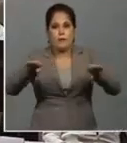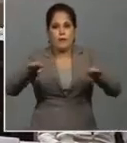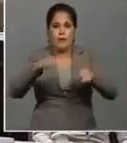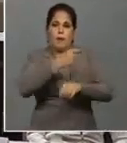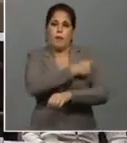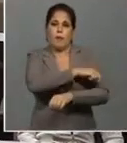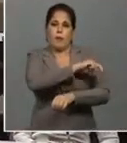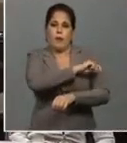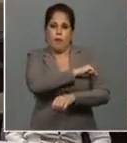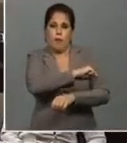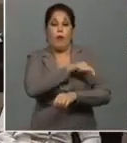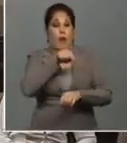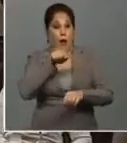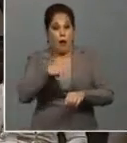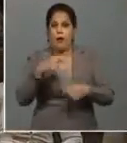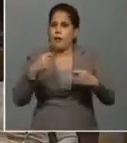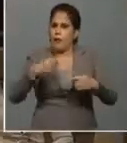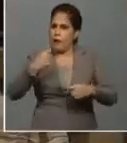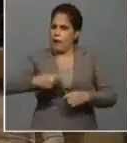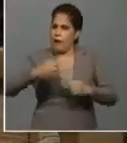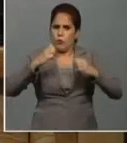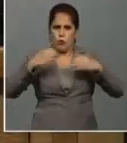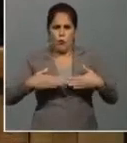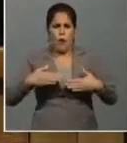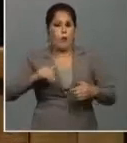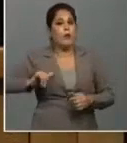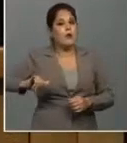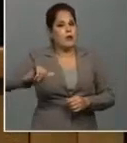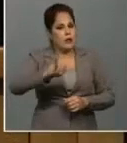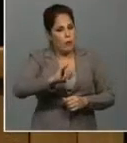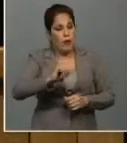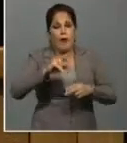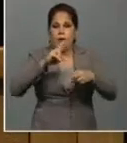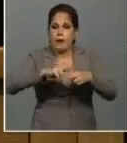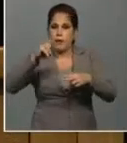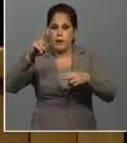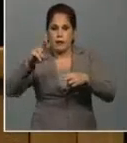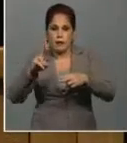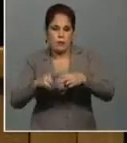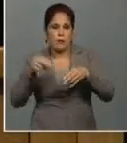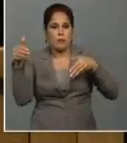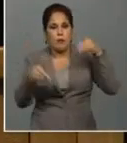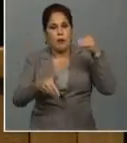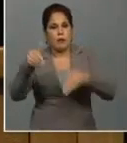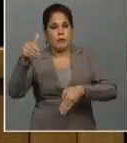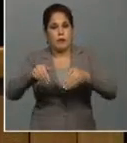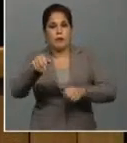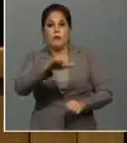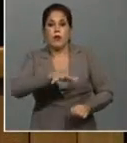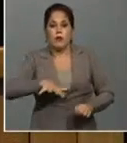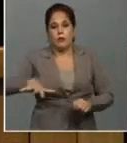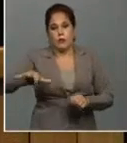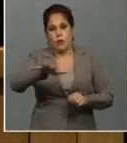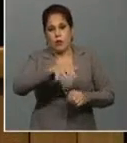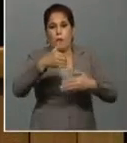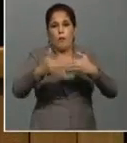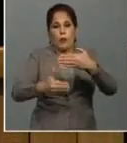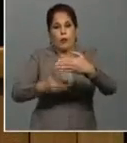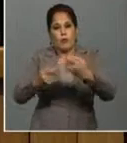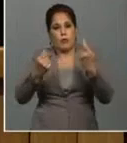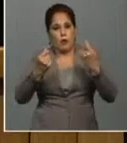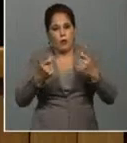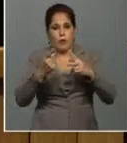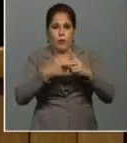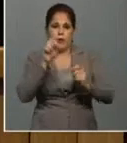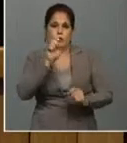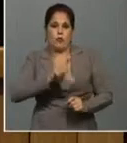el ejercicio pleno de los derechos la representación efectiva y la participación de la sociedad en los procesos económicos